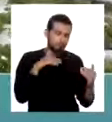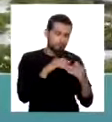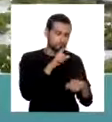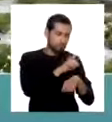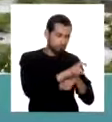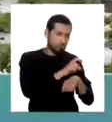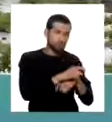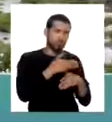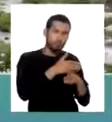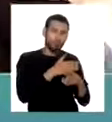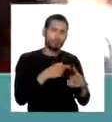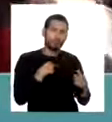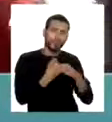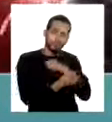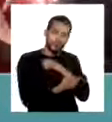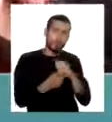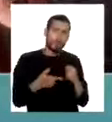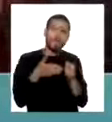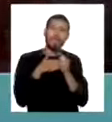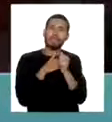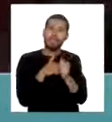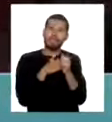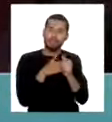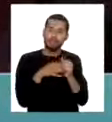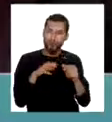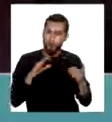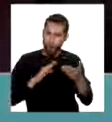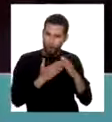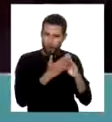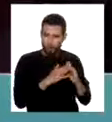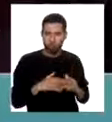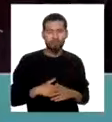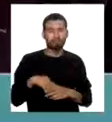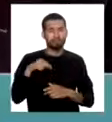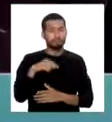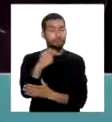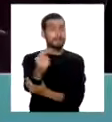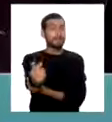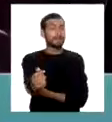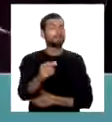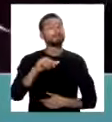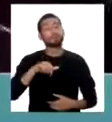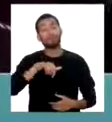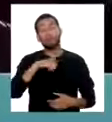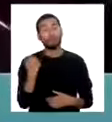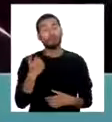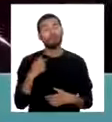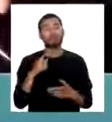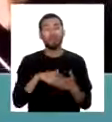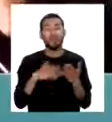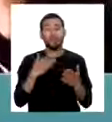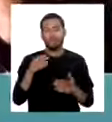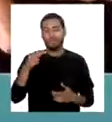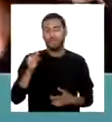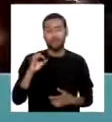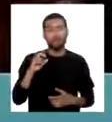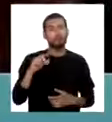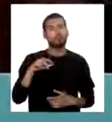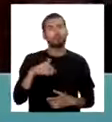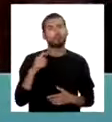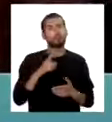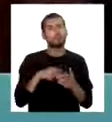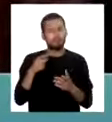la asistencia técnica. Son líderes. Son líderes locales, ¿no? Entonces, este es el producto uno. Luego viene otro producto que tiene Jacungüiña, que es